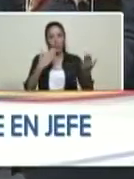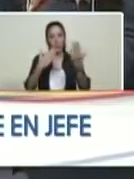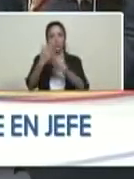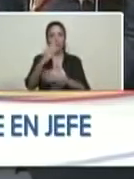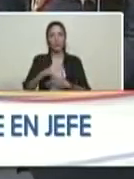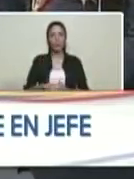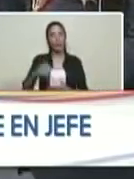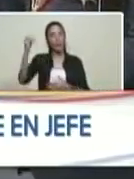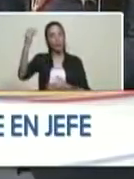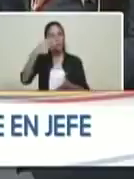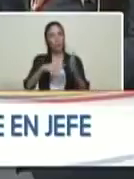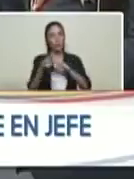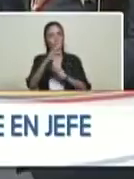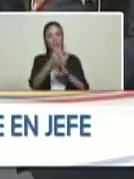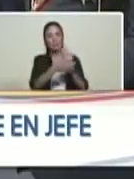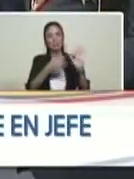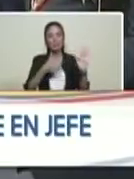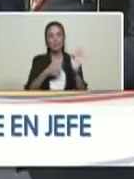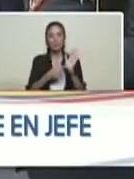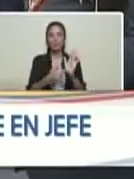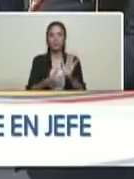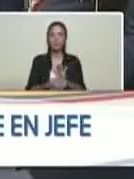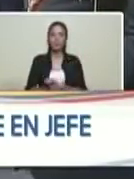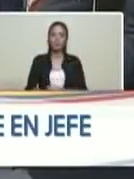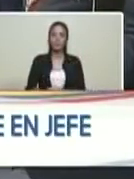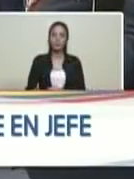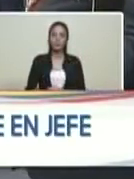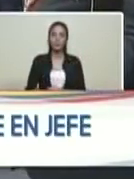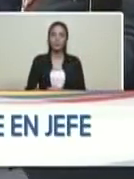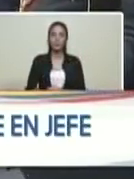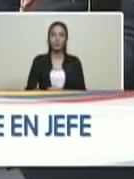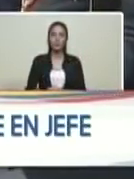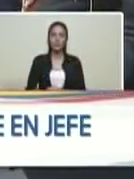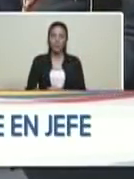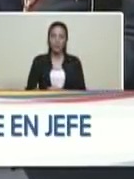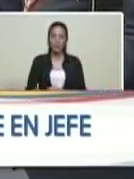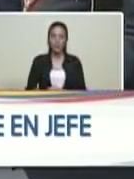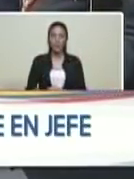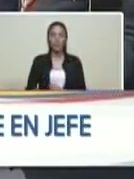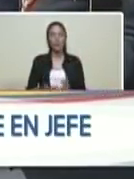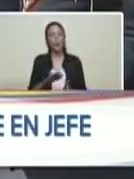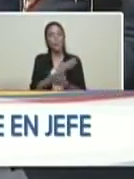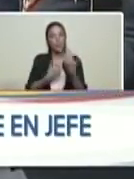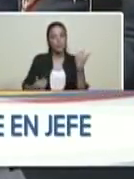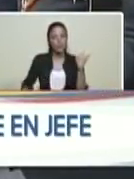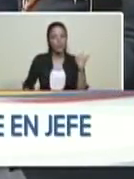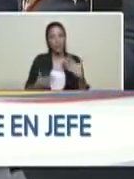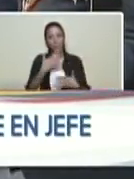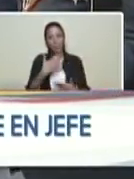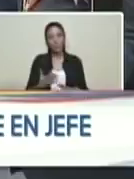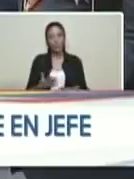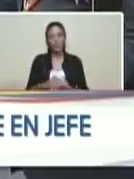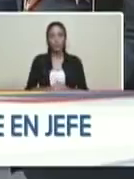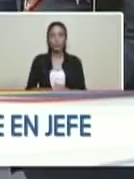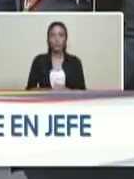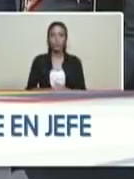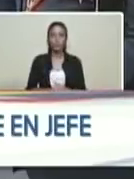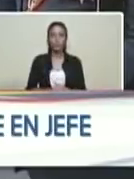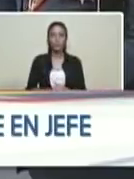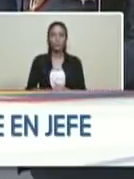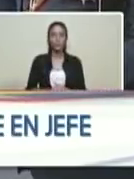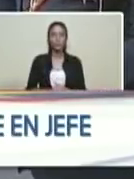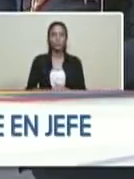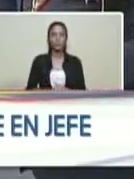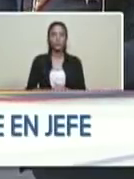de venezuela nace en el esequibo nace en el equipo mi comandante en jefe permiso para retirarme autorizado